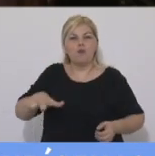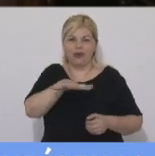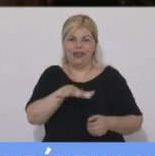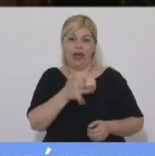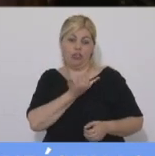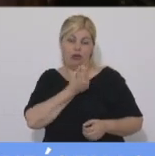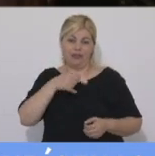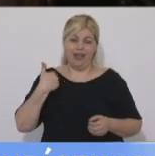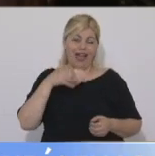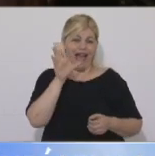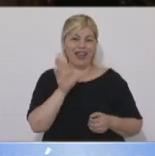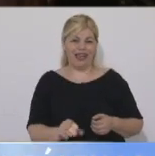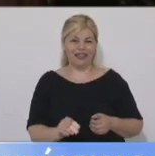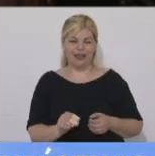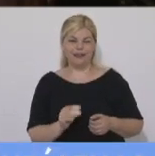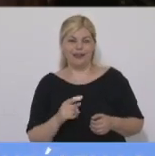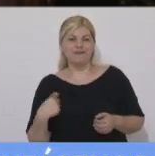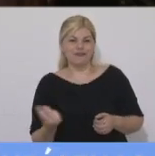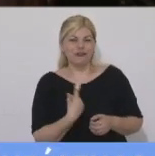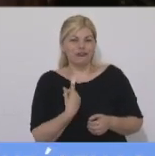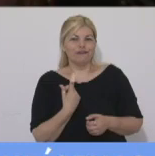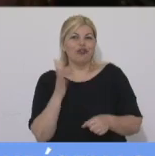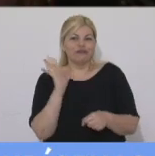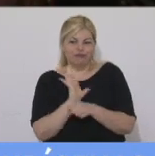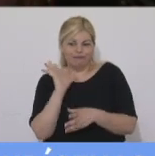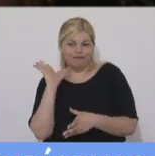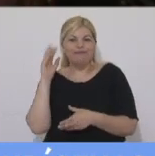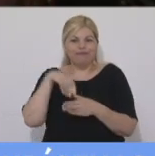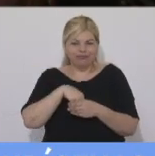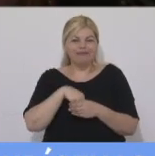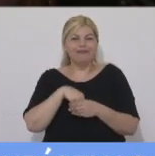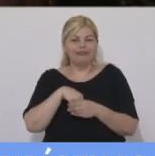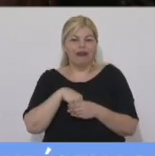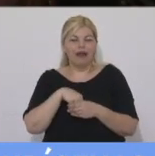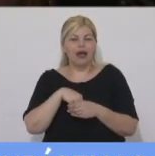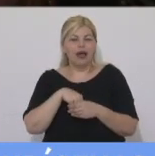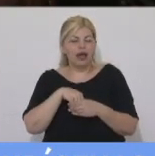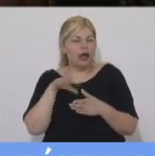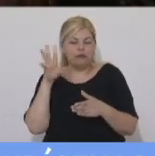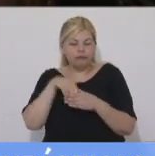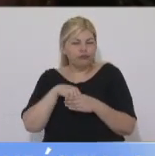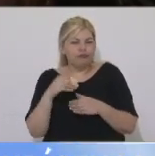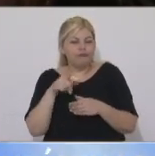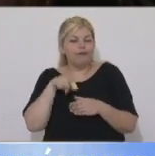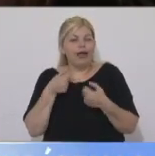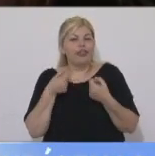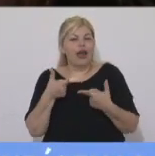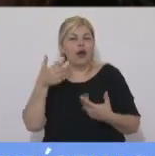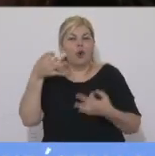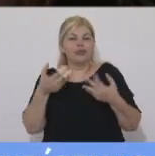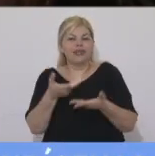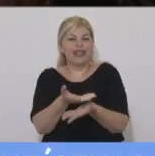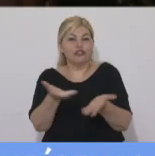y estemos siendo parte protagonista de ese acto de justicia social con la entrega definitiva